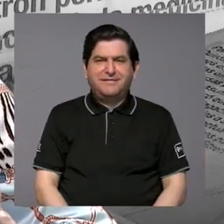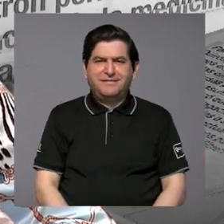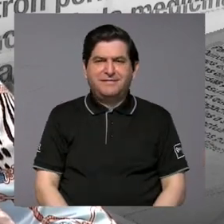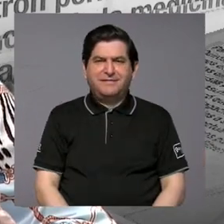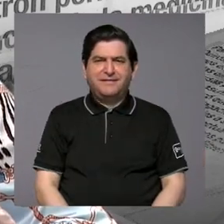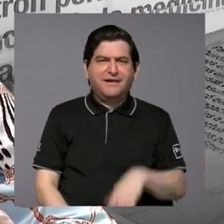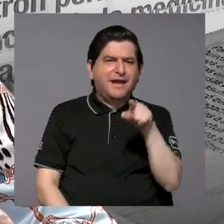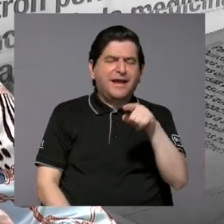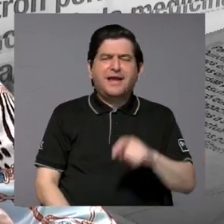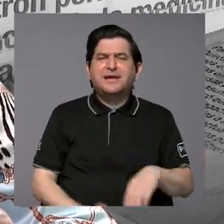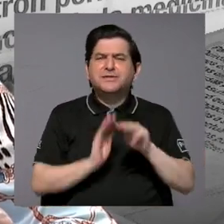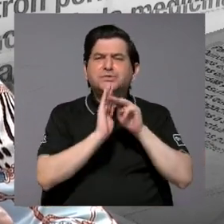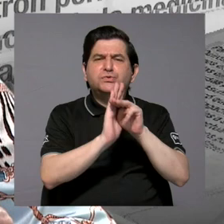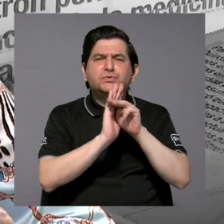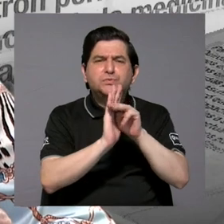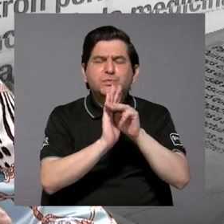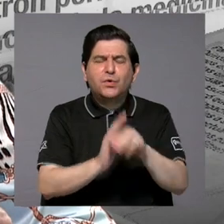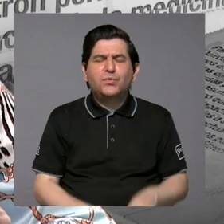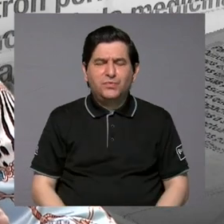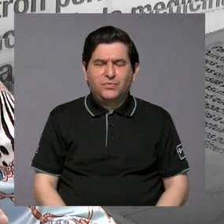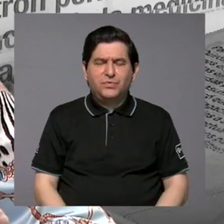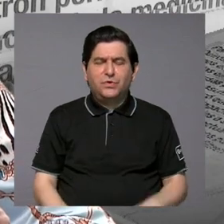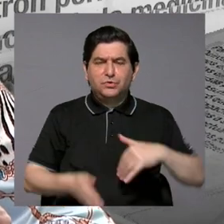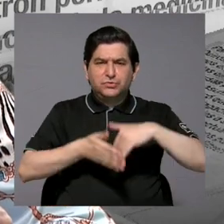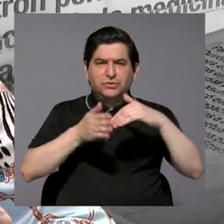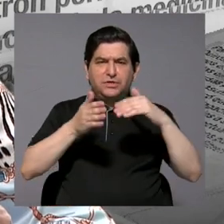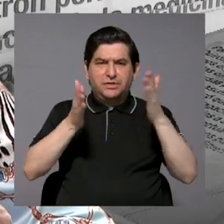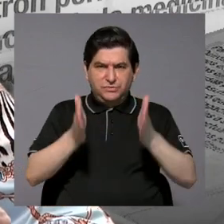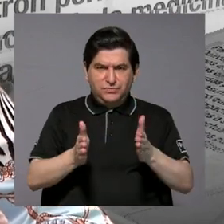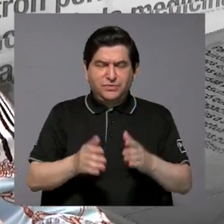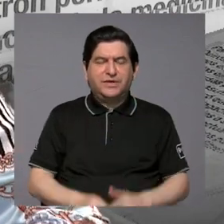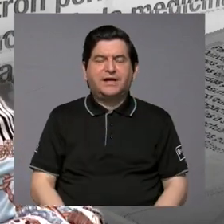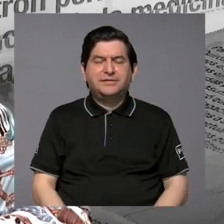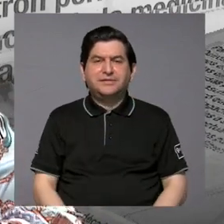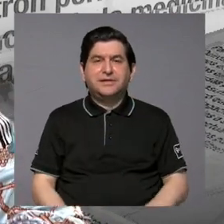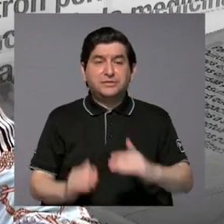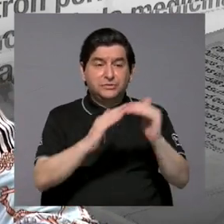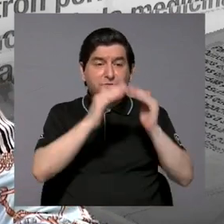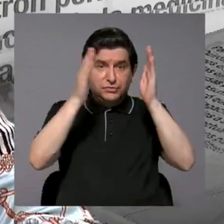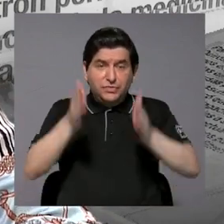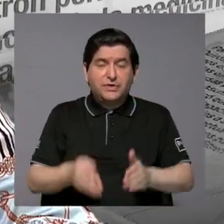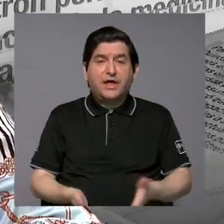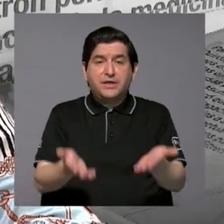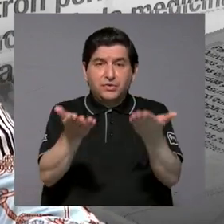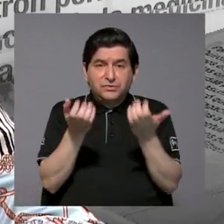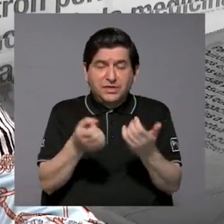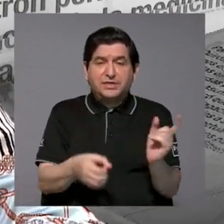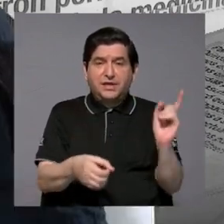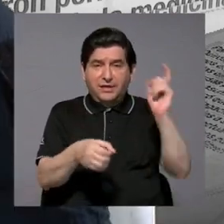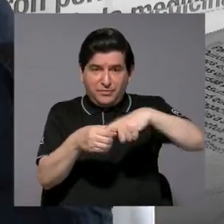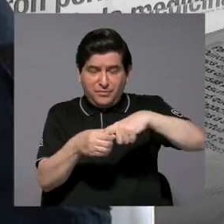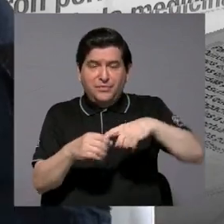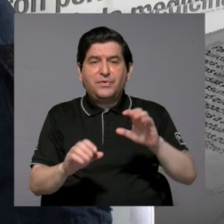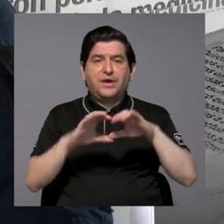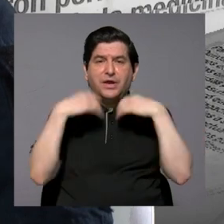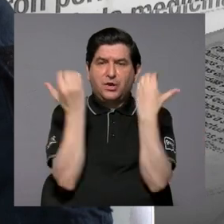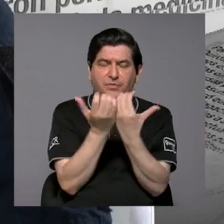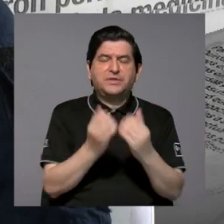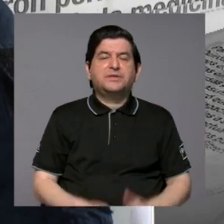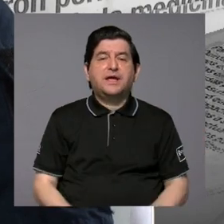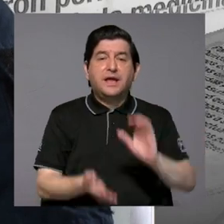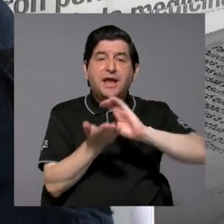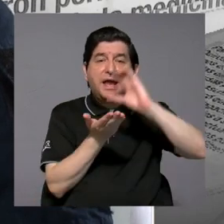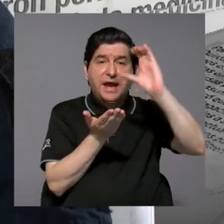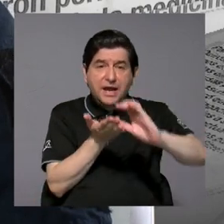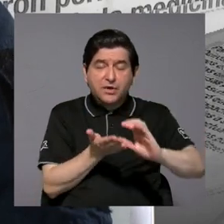consisten esos módulos de los cursos que llevan los ciudadanos que quieren pertenecer a estos comités bien este el curso se